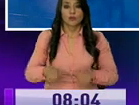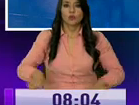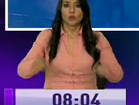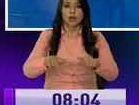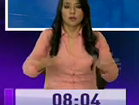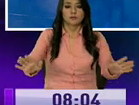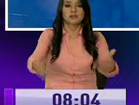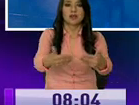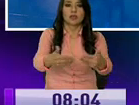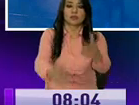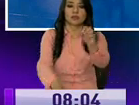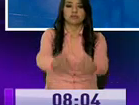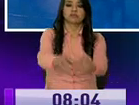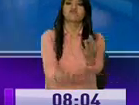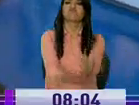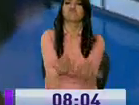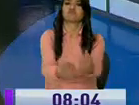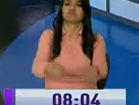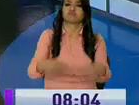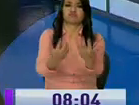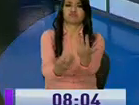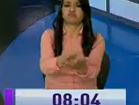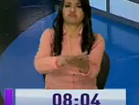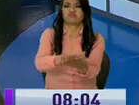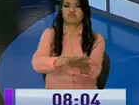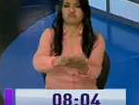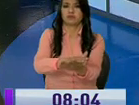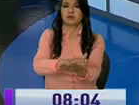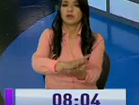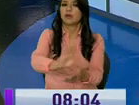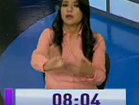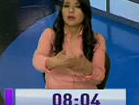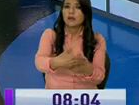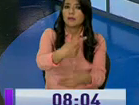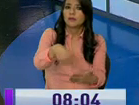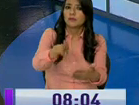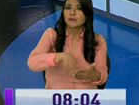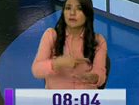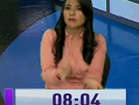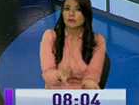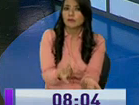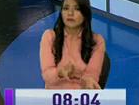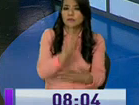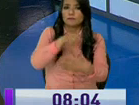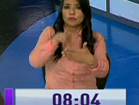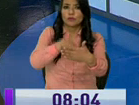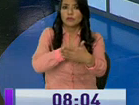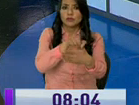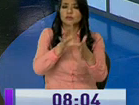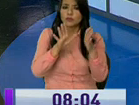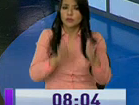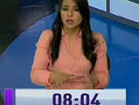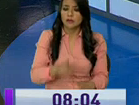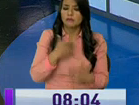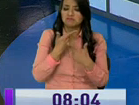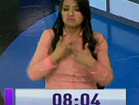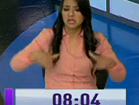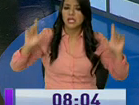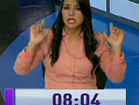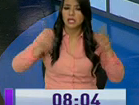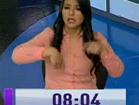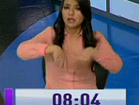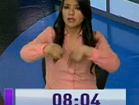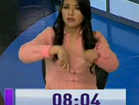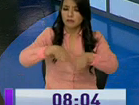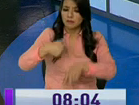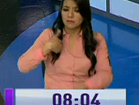sectores en donde se registran estos incidentes, el cierre de la vía, que como les decimos, todo ciudadano tiene derecho a la libre